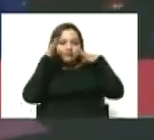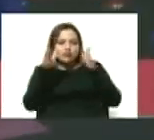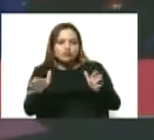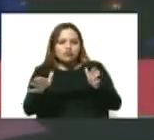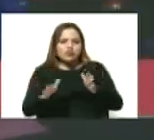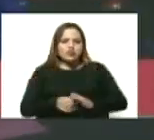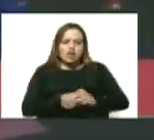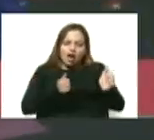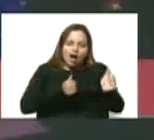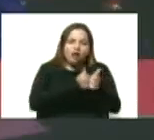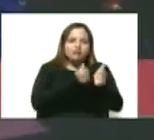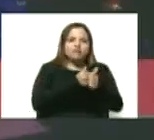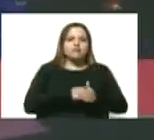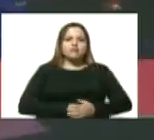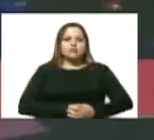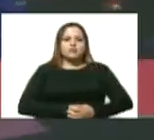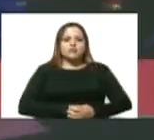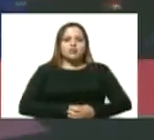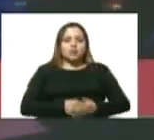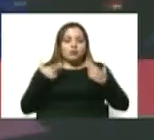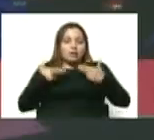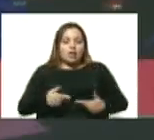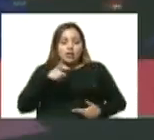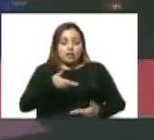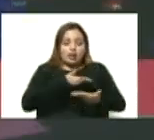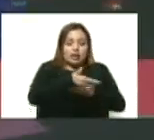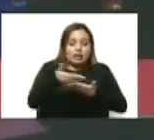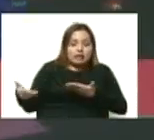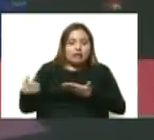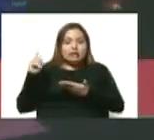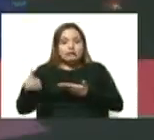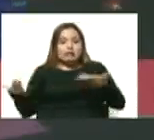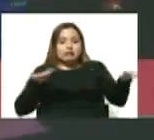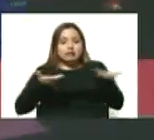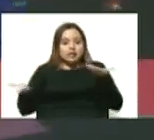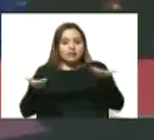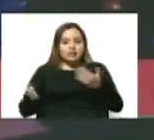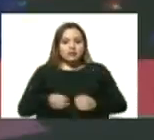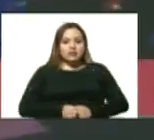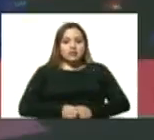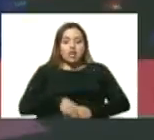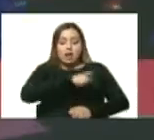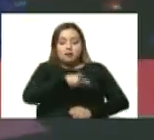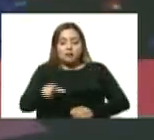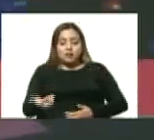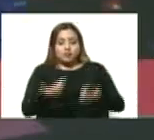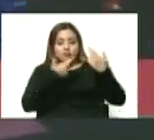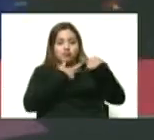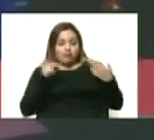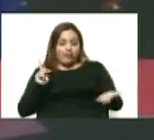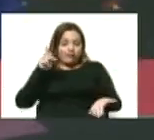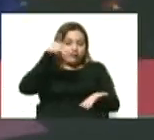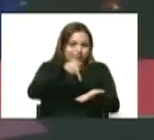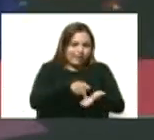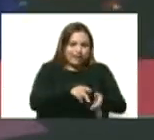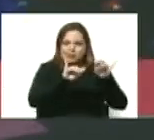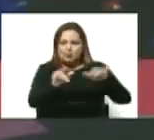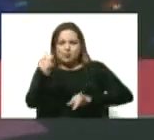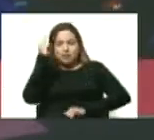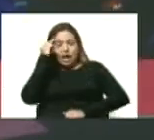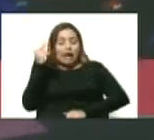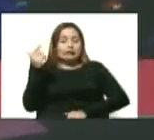asistencia humanitaria, lo que ha sido la entrega, incluso el restablecimiento de los servicios, porque las autoridades han hecho presente desde el mismo momento en que se dieron a